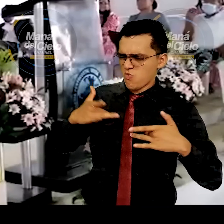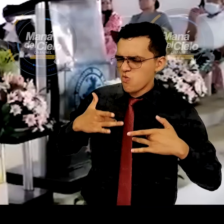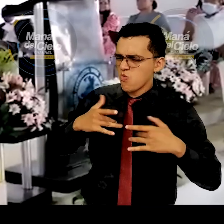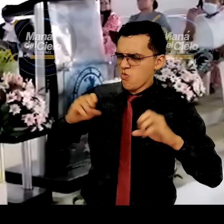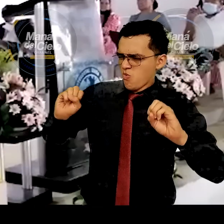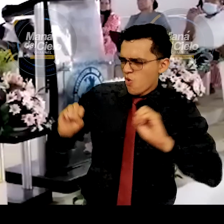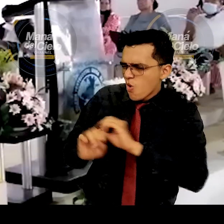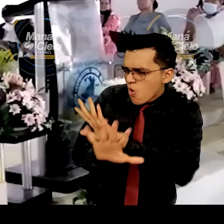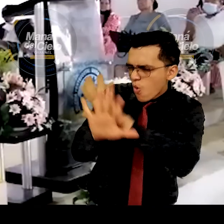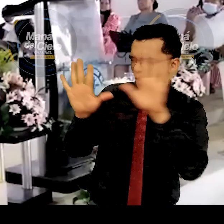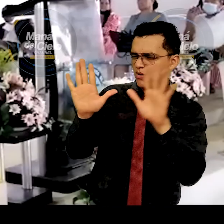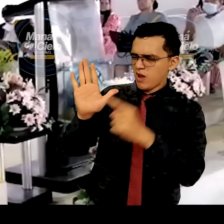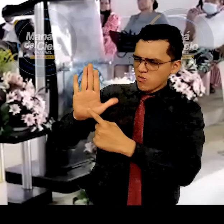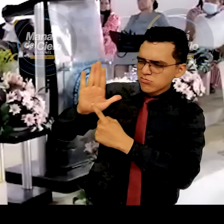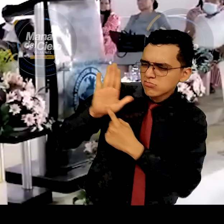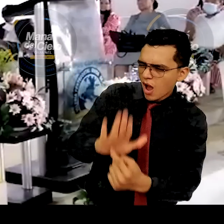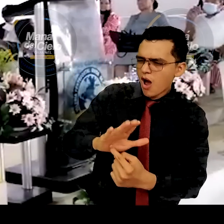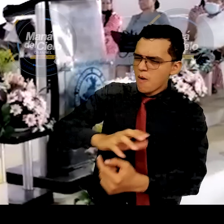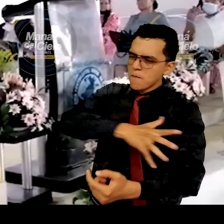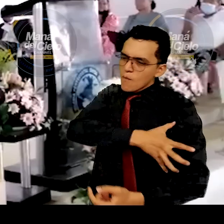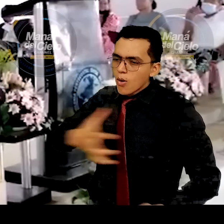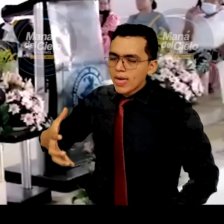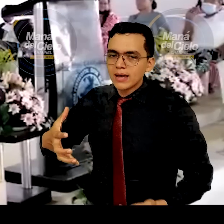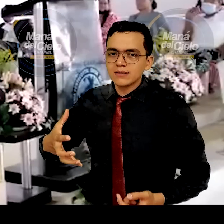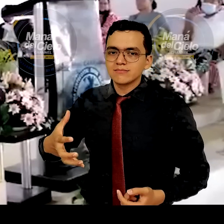darle gloria a Dios por mi sanidad.